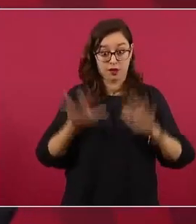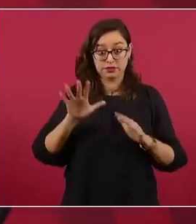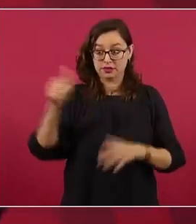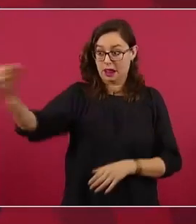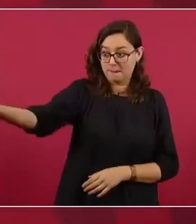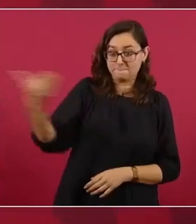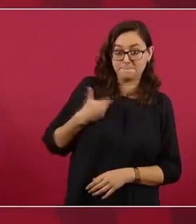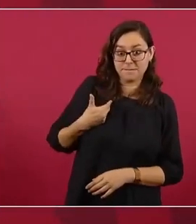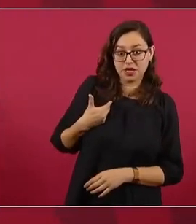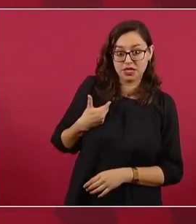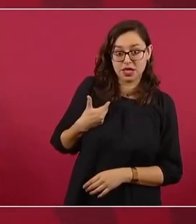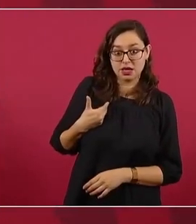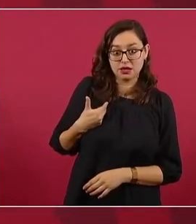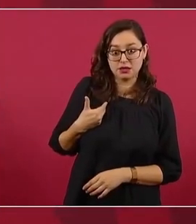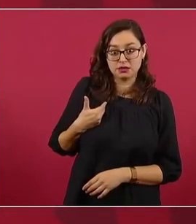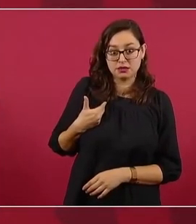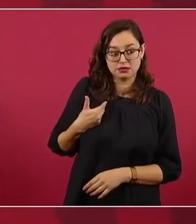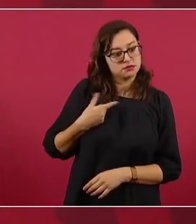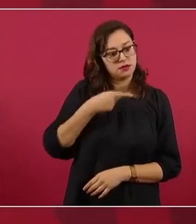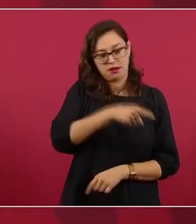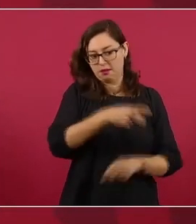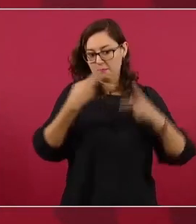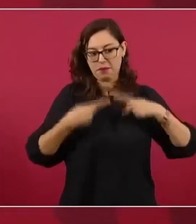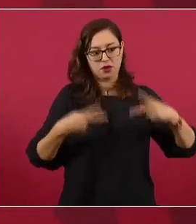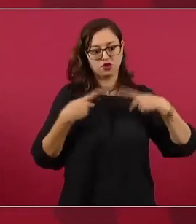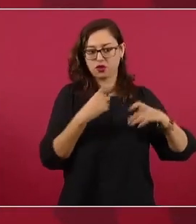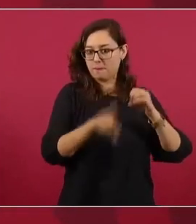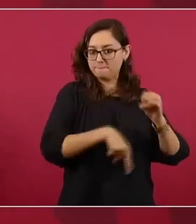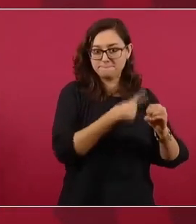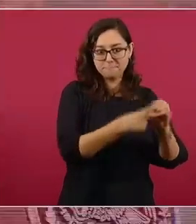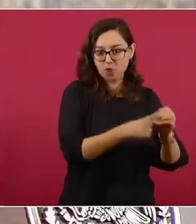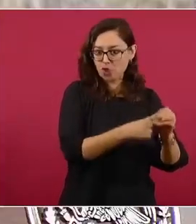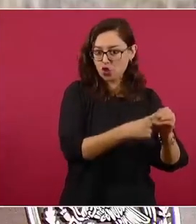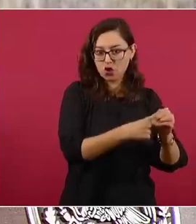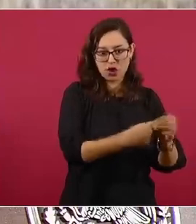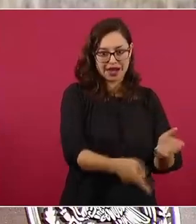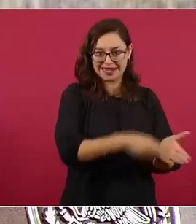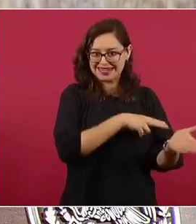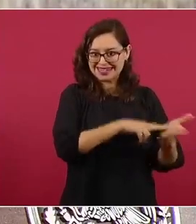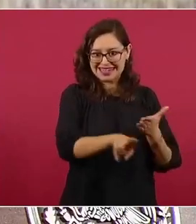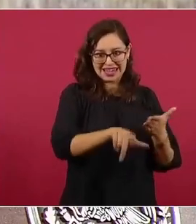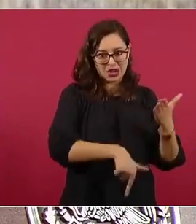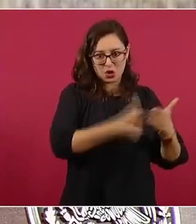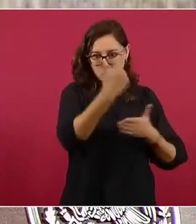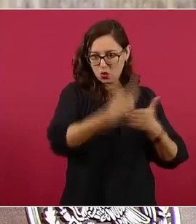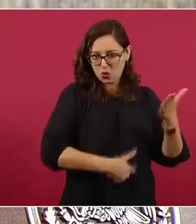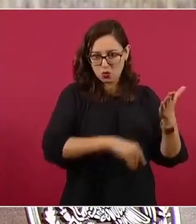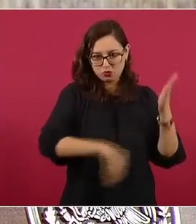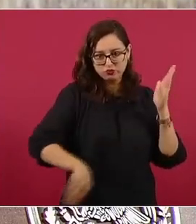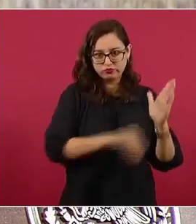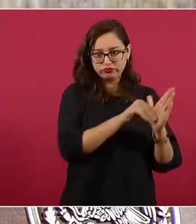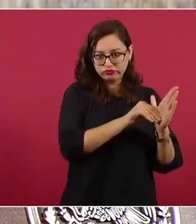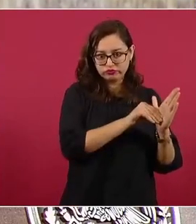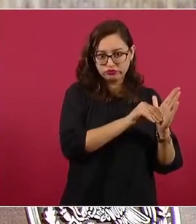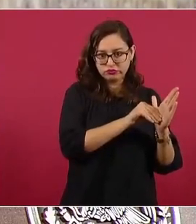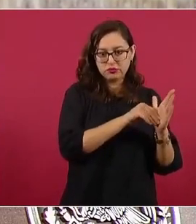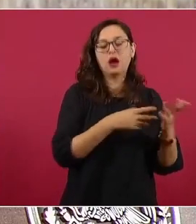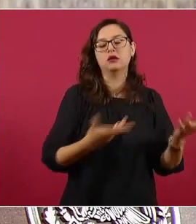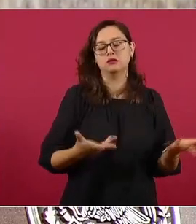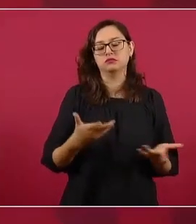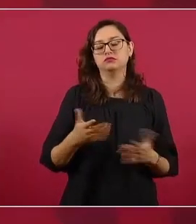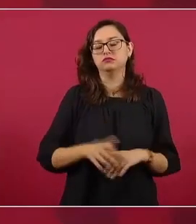un convenio que ha firmado por México en el seno de la ONU, para